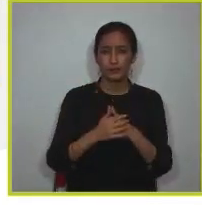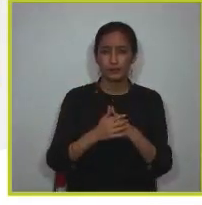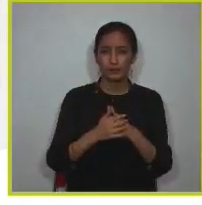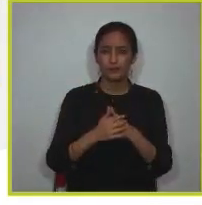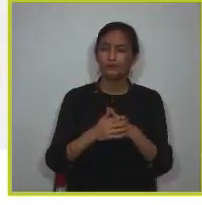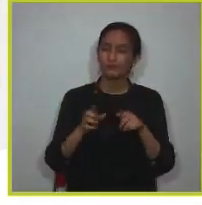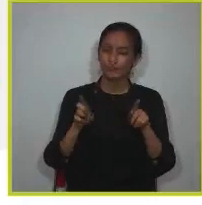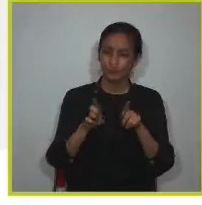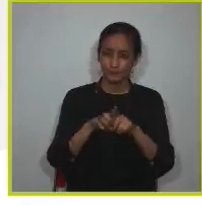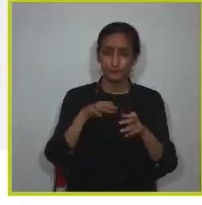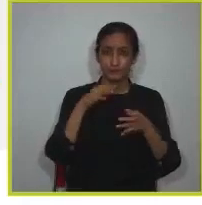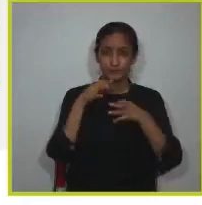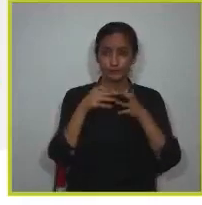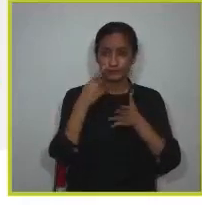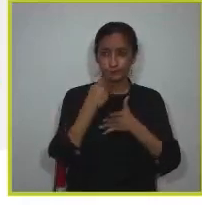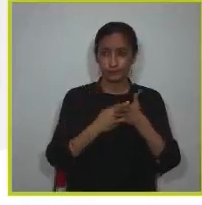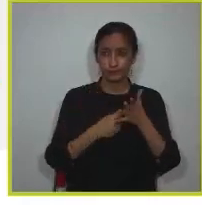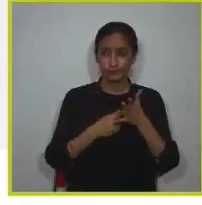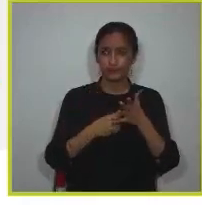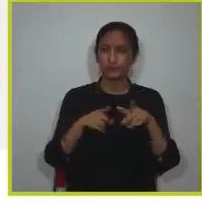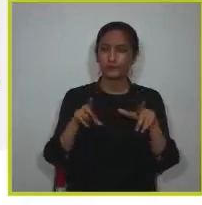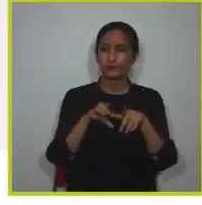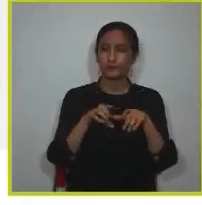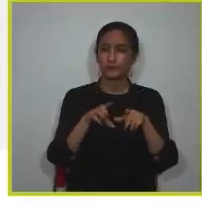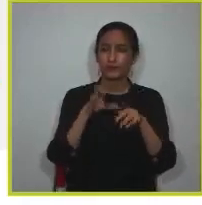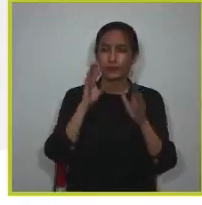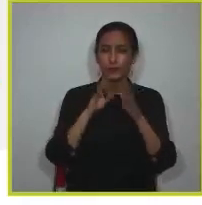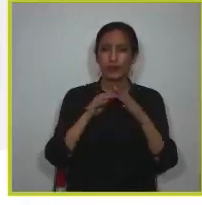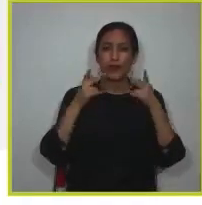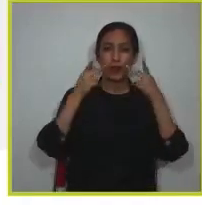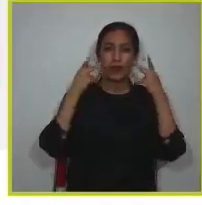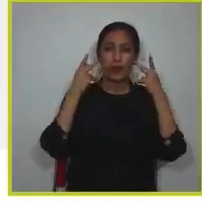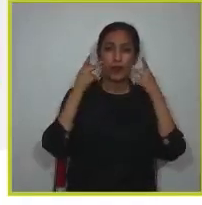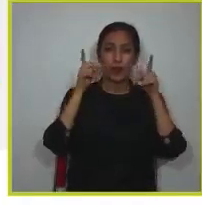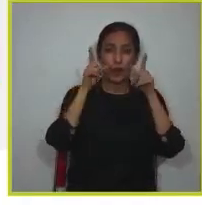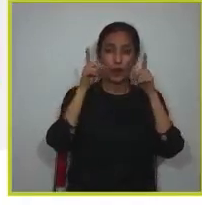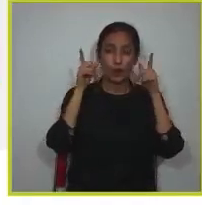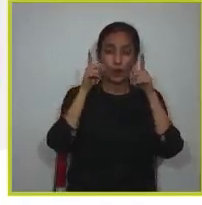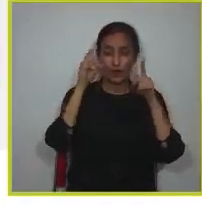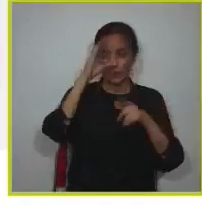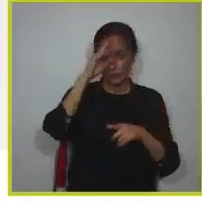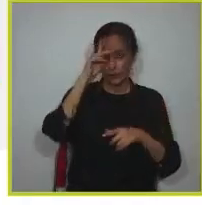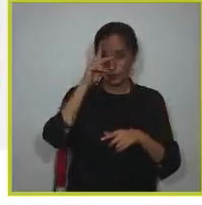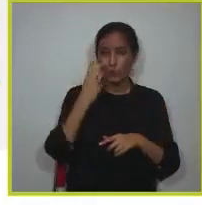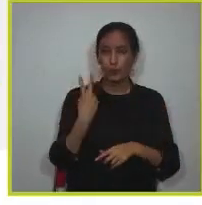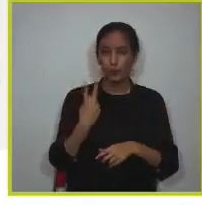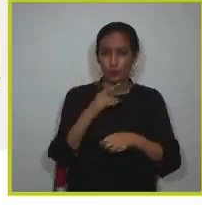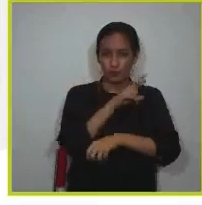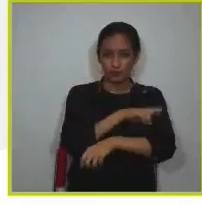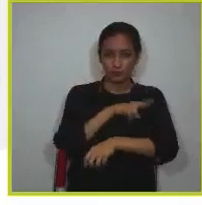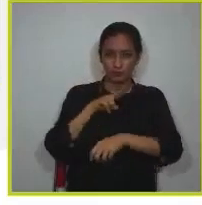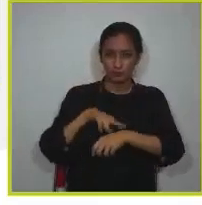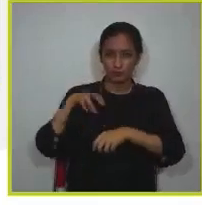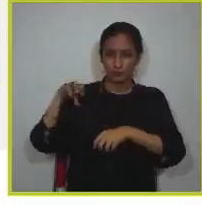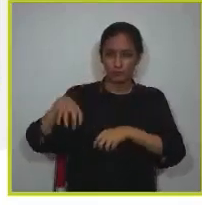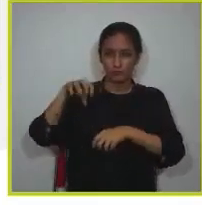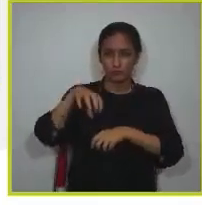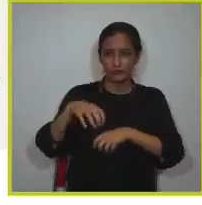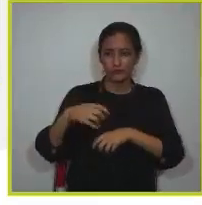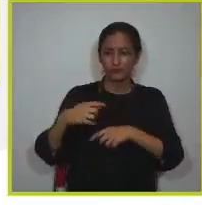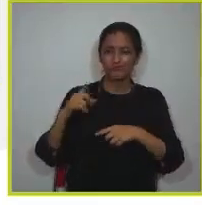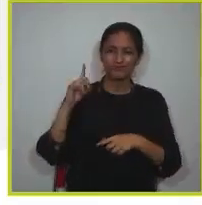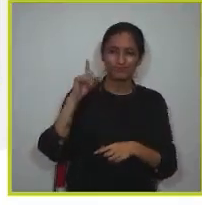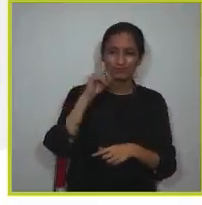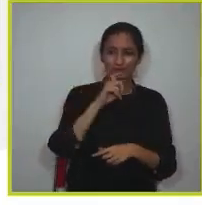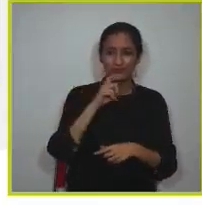señalar ahora sí que Loreto y cusco son dos de las regiones de nuestro país que muestran los niveles de conflictividad